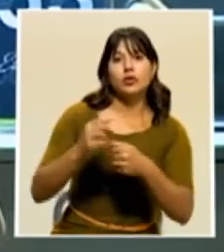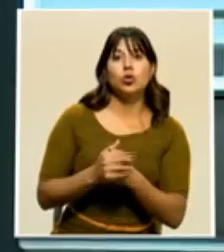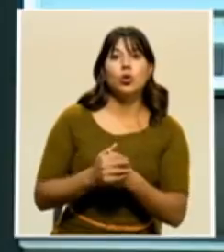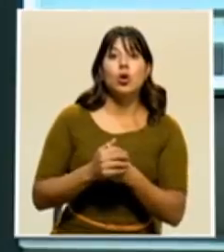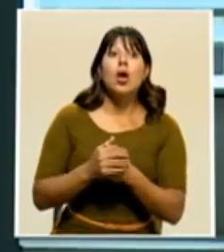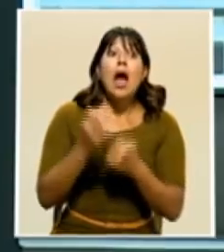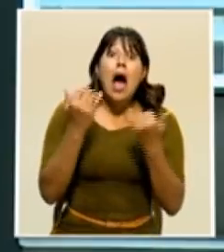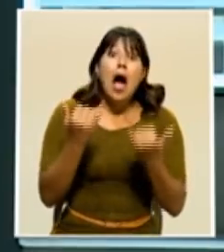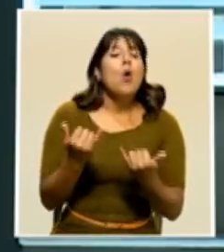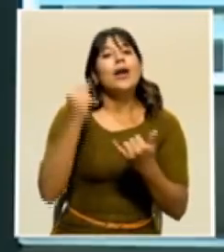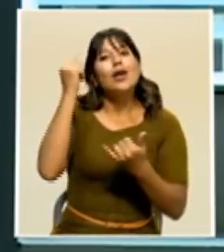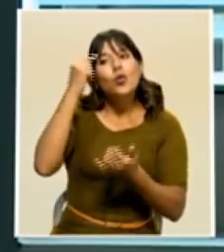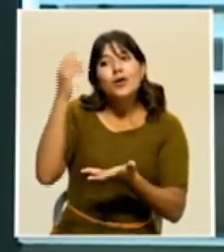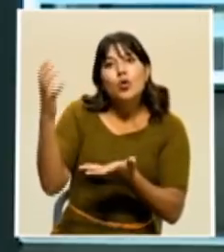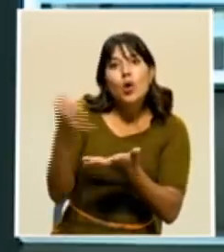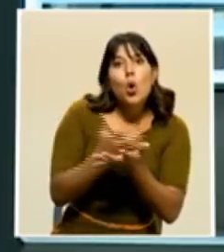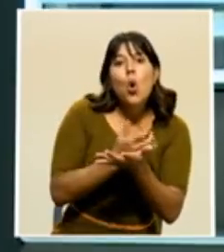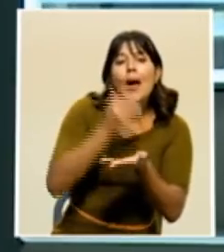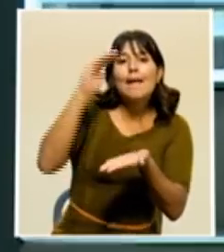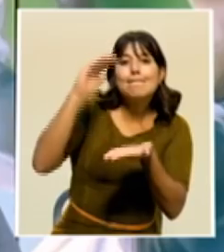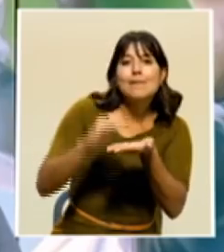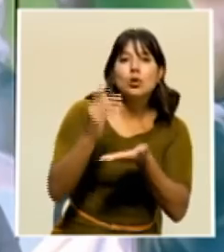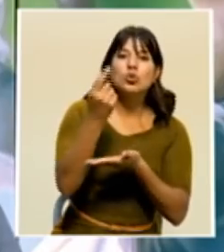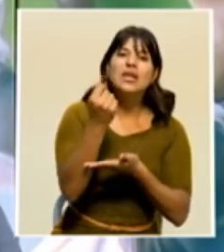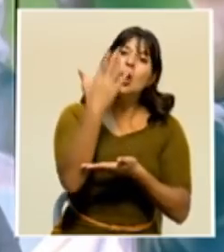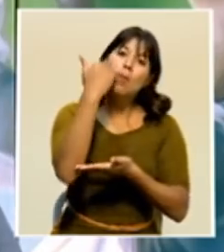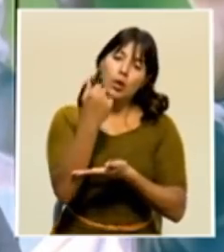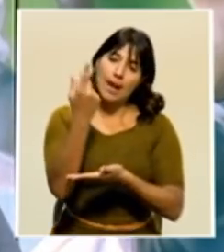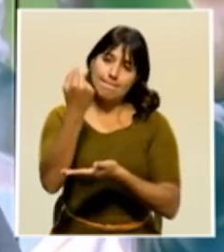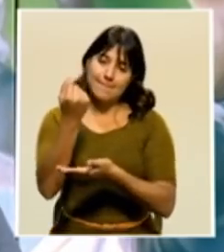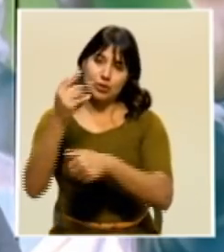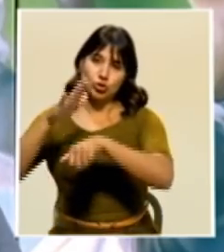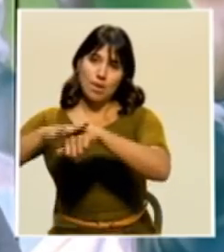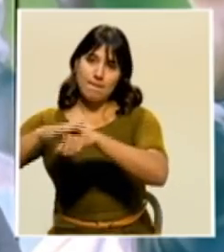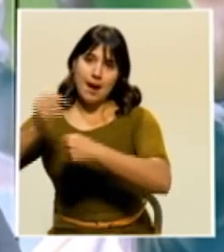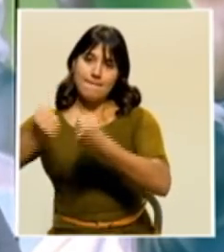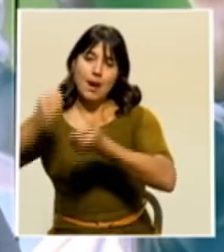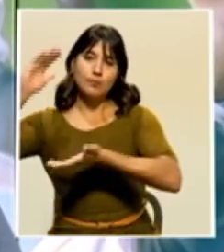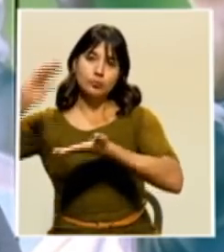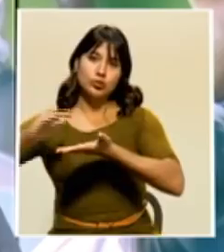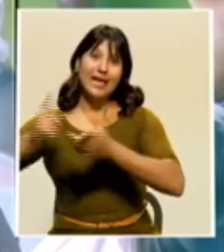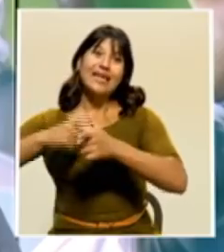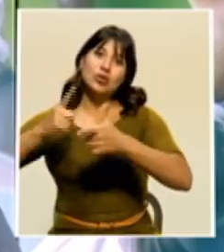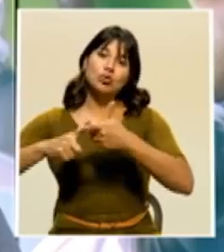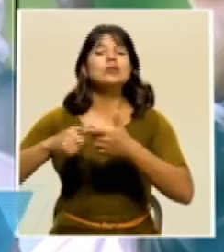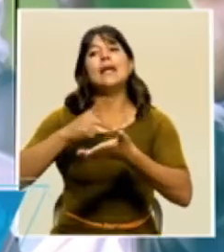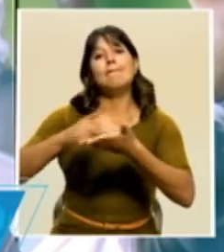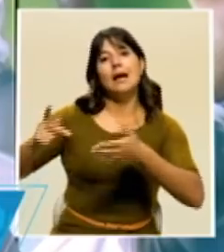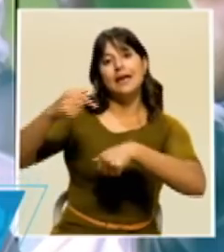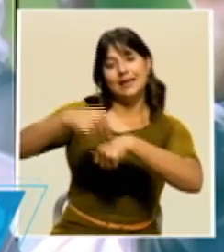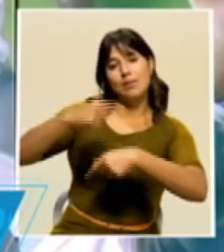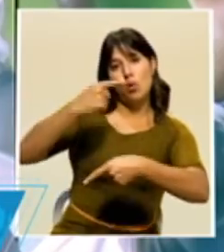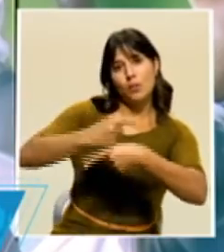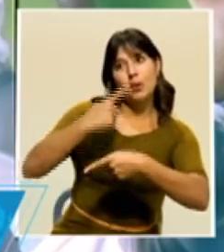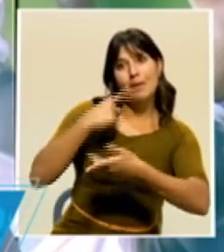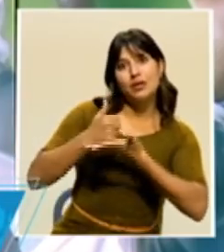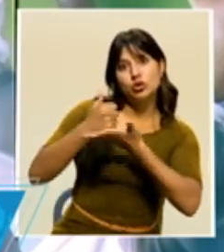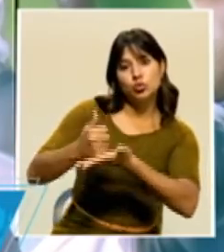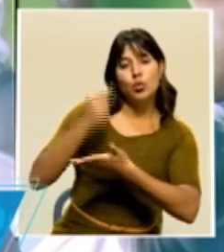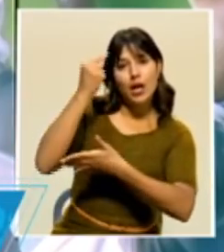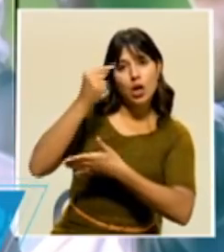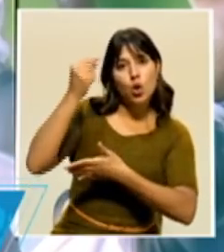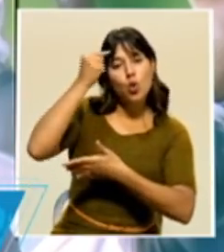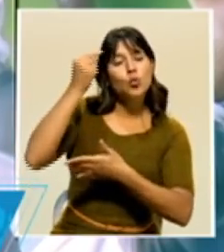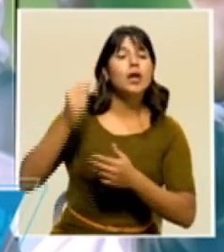en las finanzas públicas. El impacto en las finanzas públicas anda en alrededor de 50.000 millones de colones.